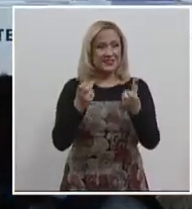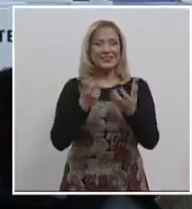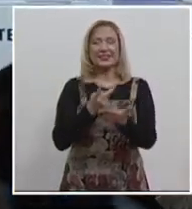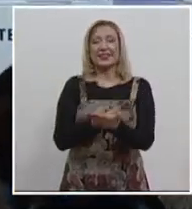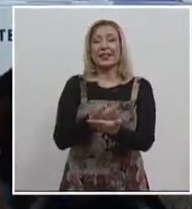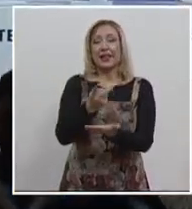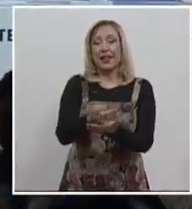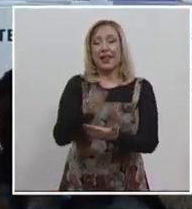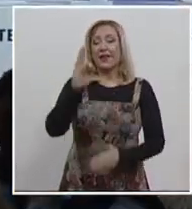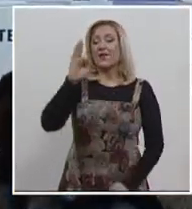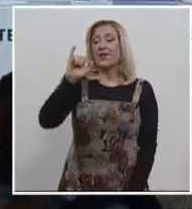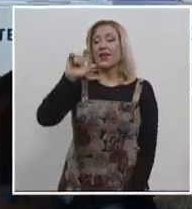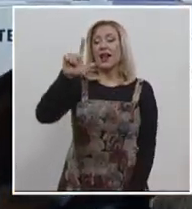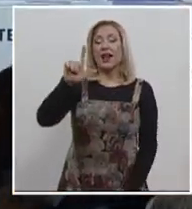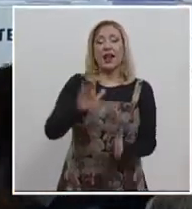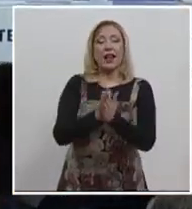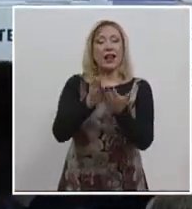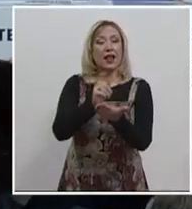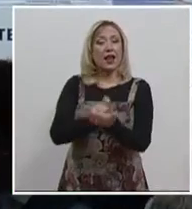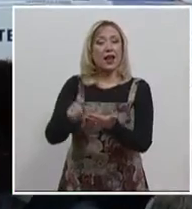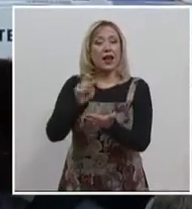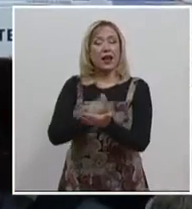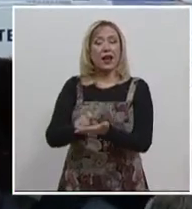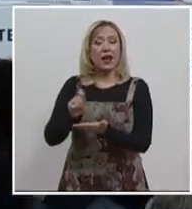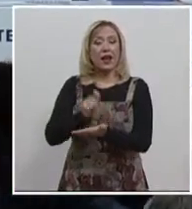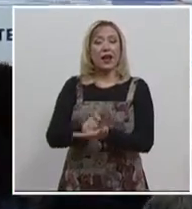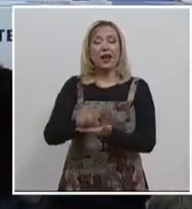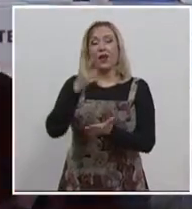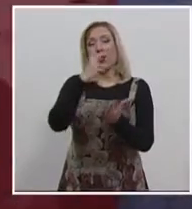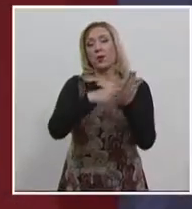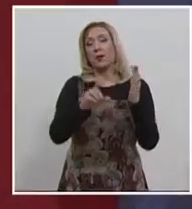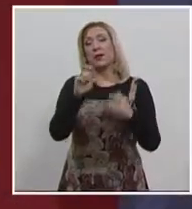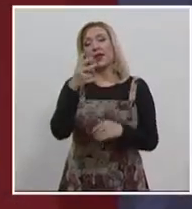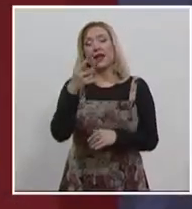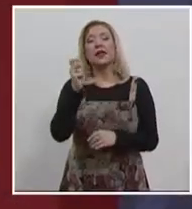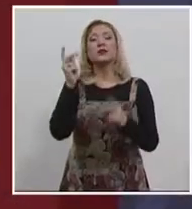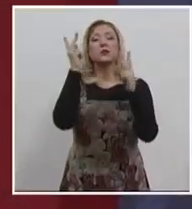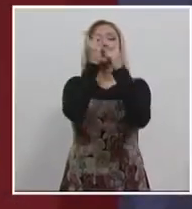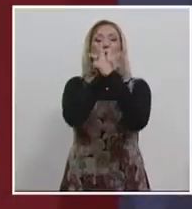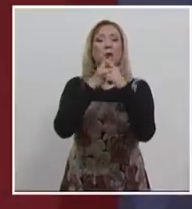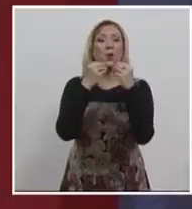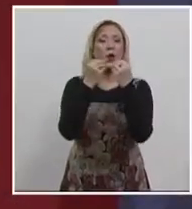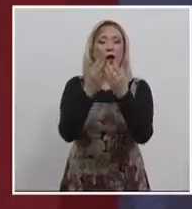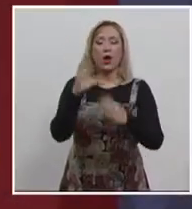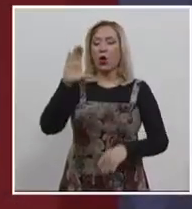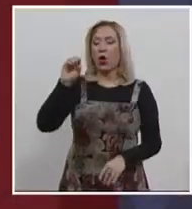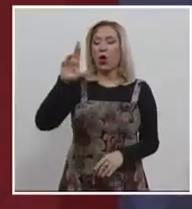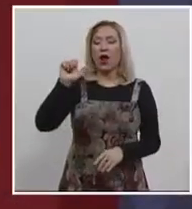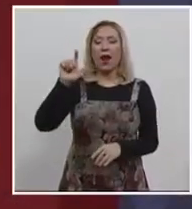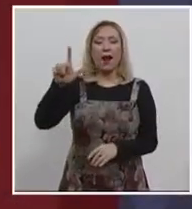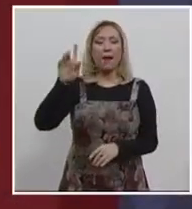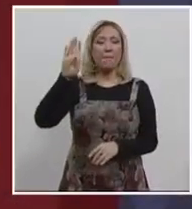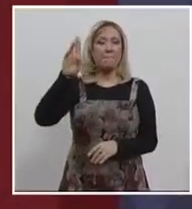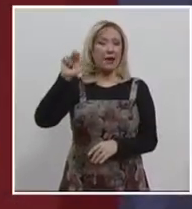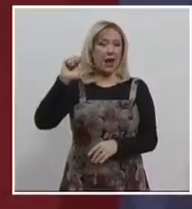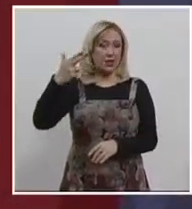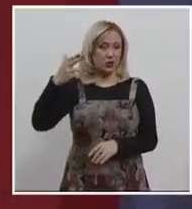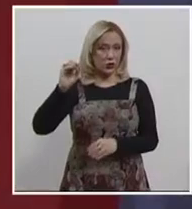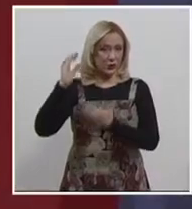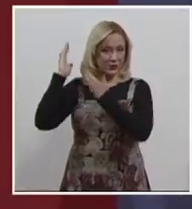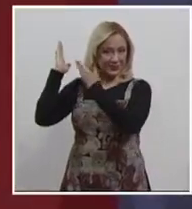Premio Phil de Literatura en Lenguas Romances 2023 a la poeta mexicana Coral Bracho. Recibo este